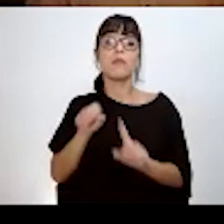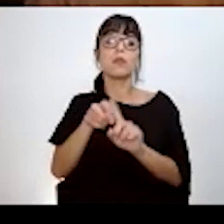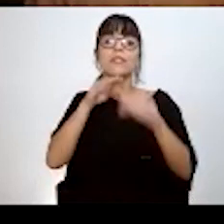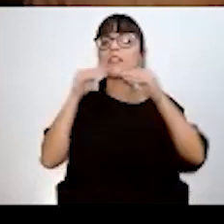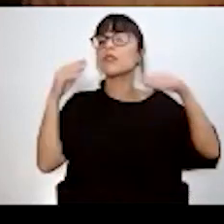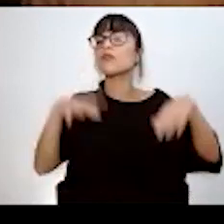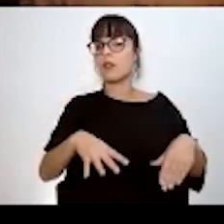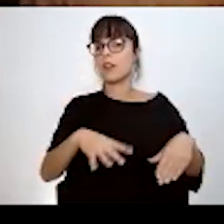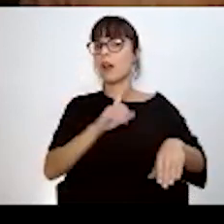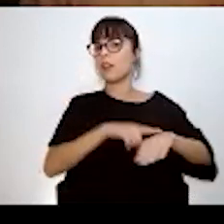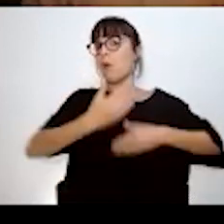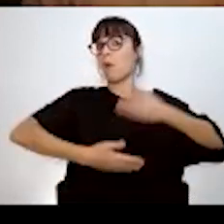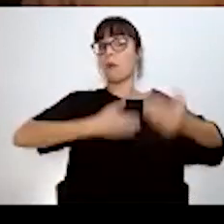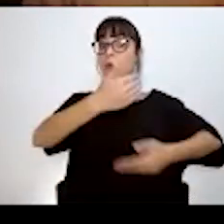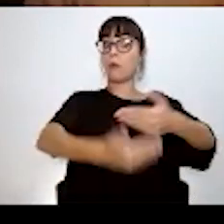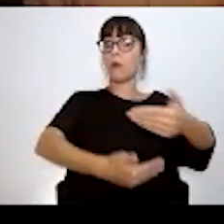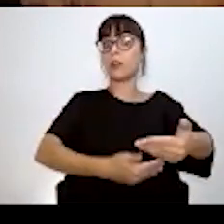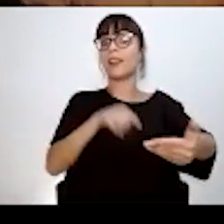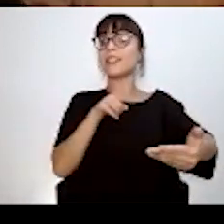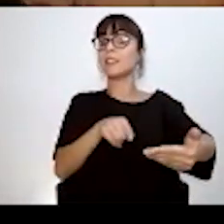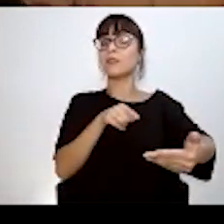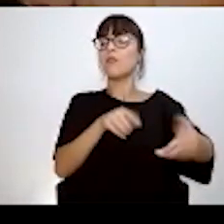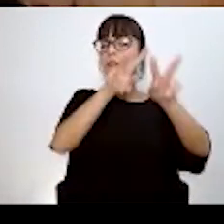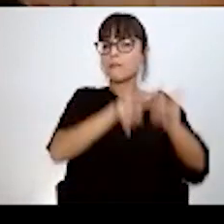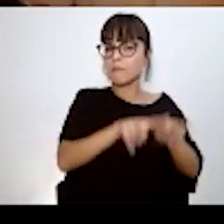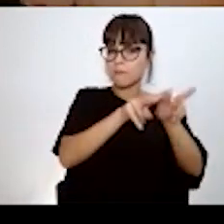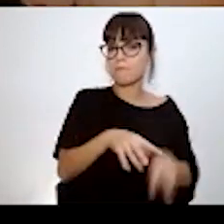protagonismo que hasta el momento, desde mi punto de vista, no ha tenido.